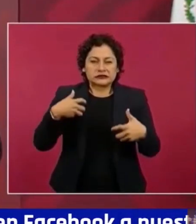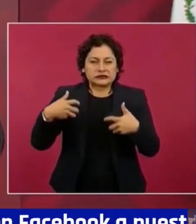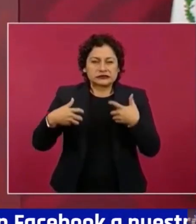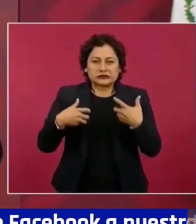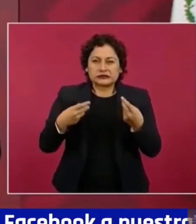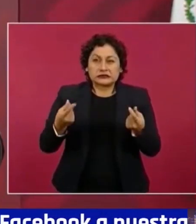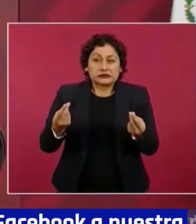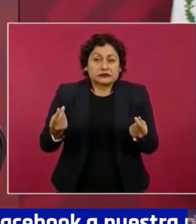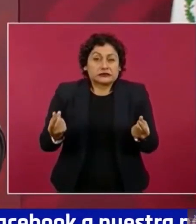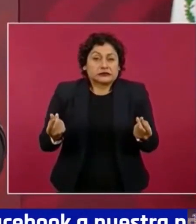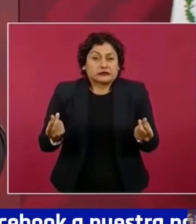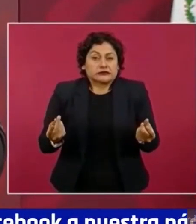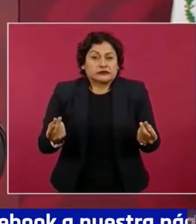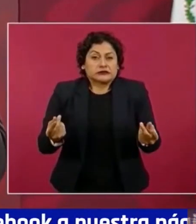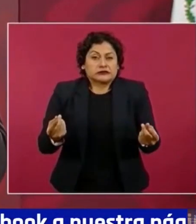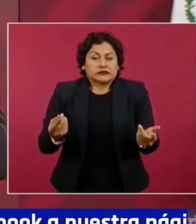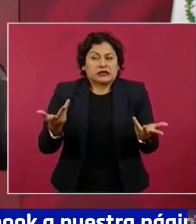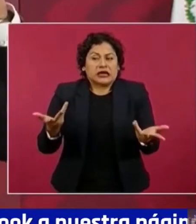que los lleva